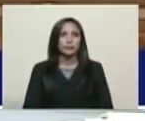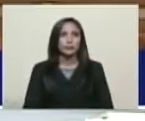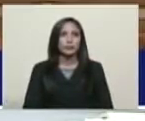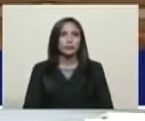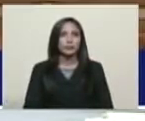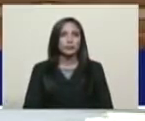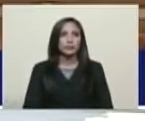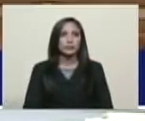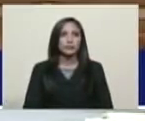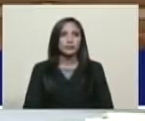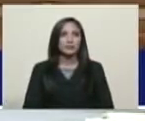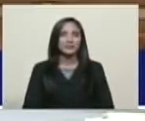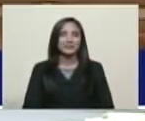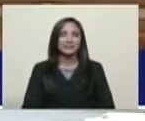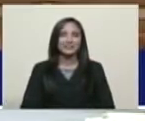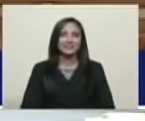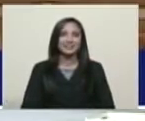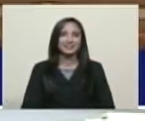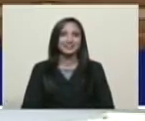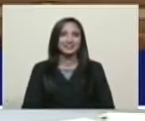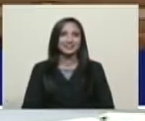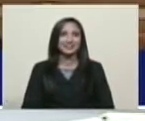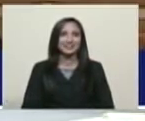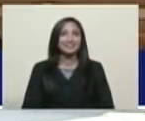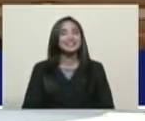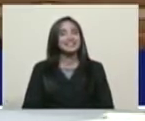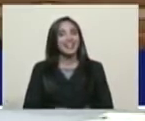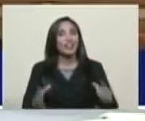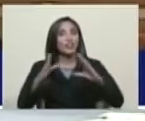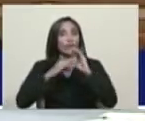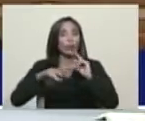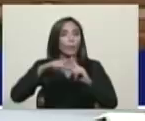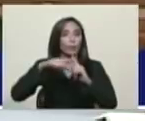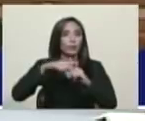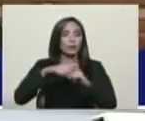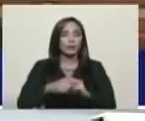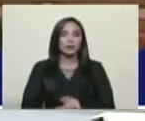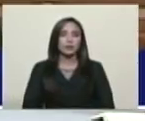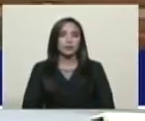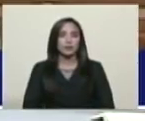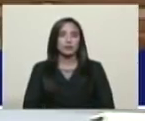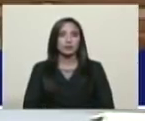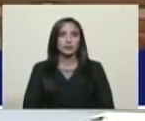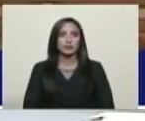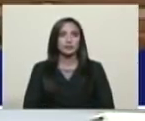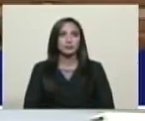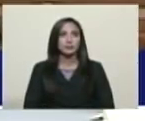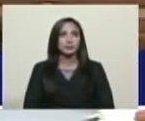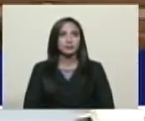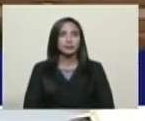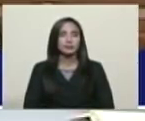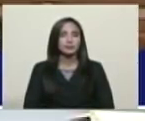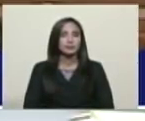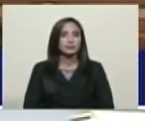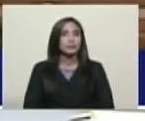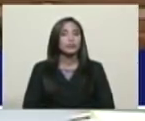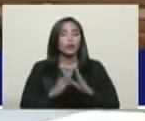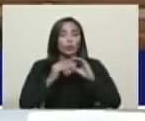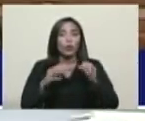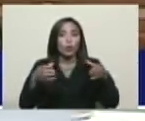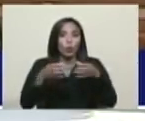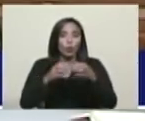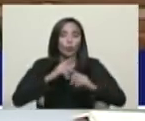En estos meses veo indicadores positivos, concretos, de sectores productivos